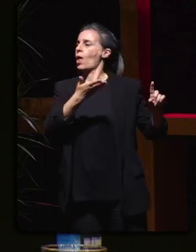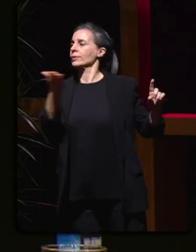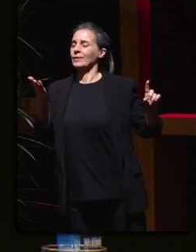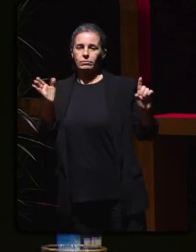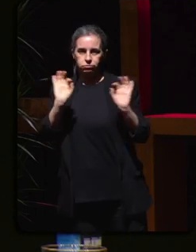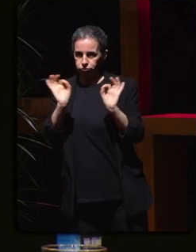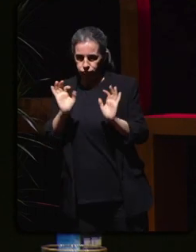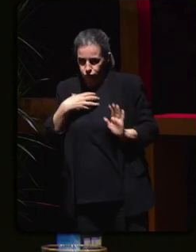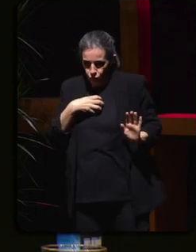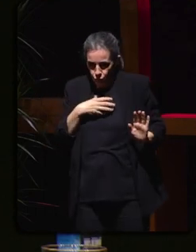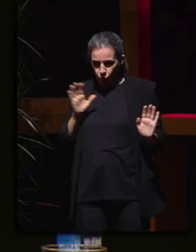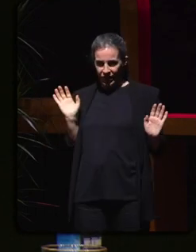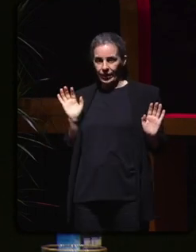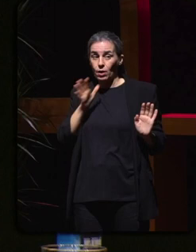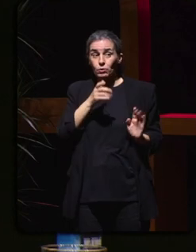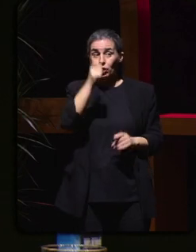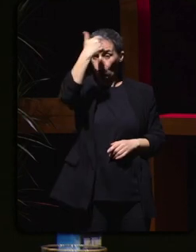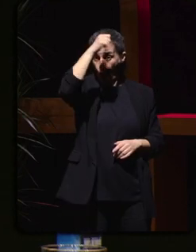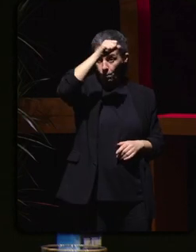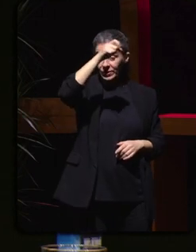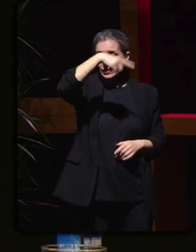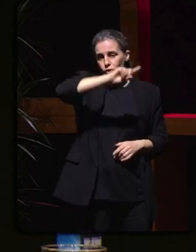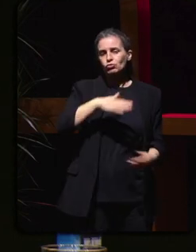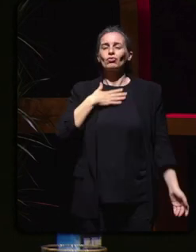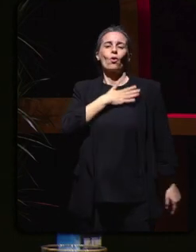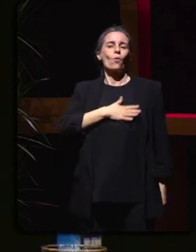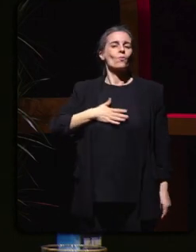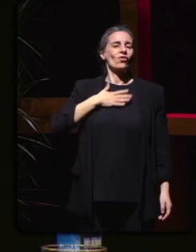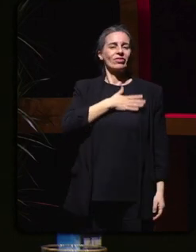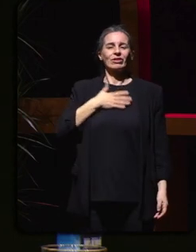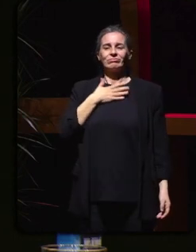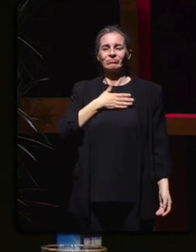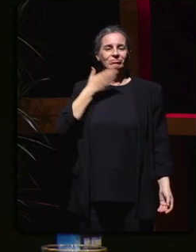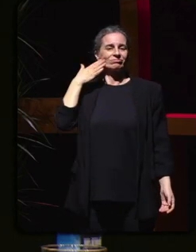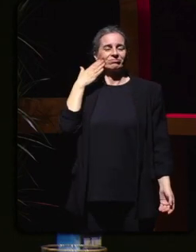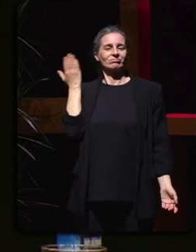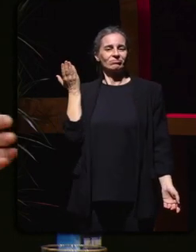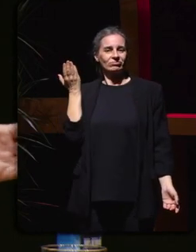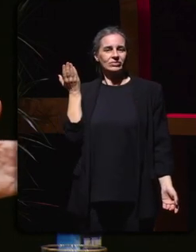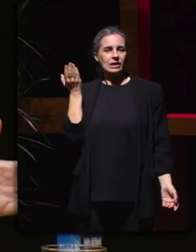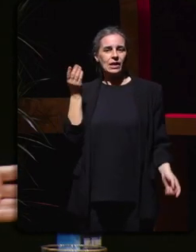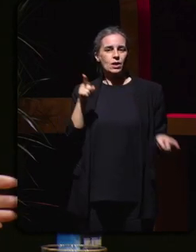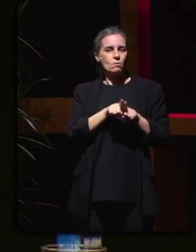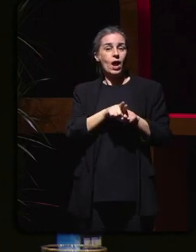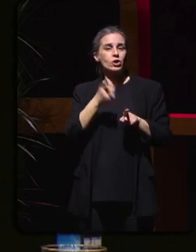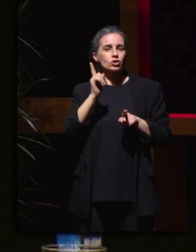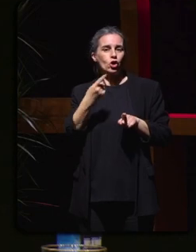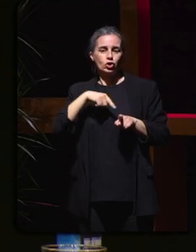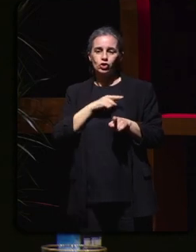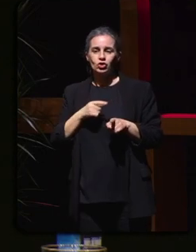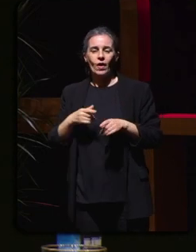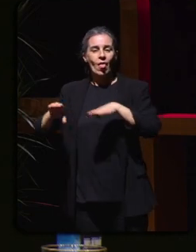porque los señores tienen ese privilegio de la comodidad que ya no es solamente el llevarle la zapatillas y